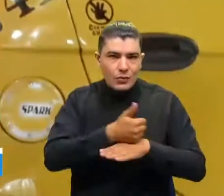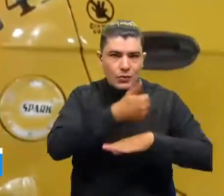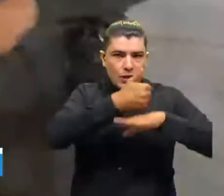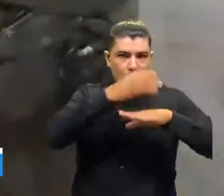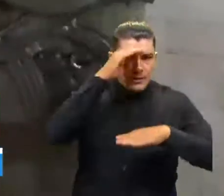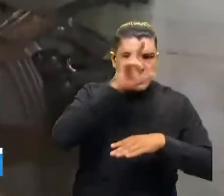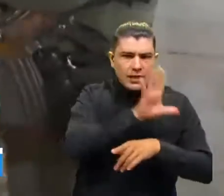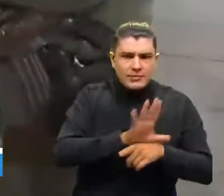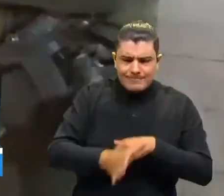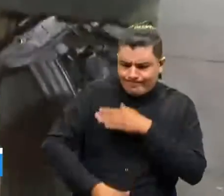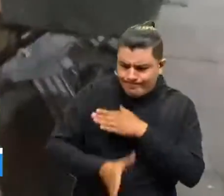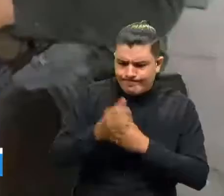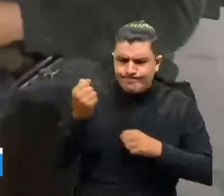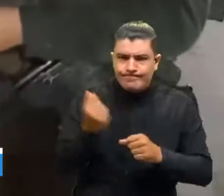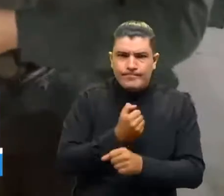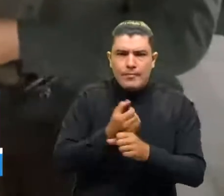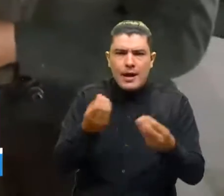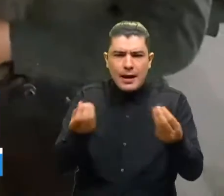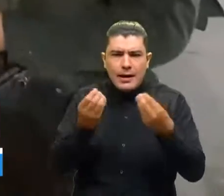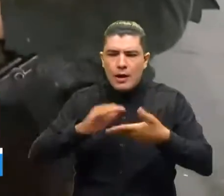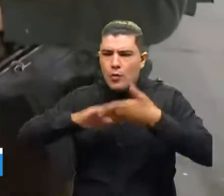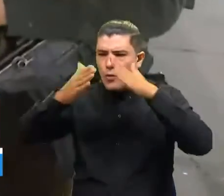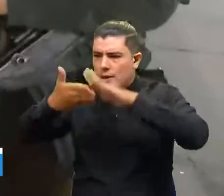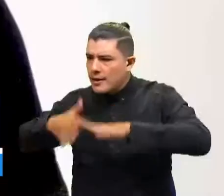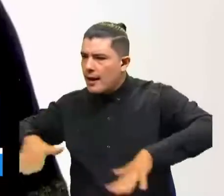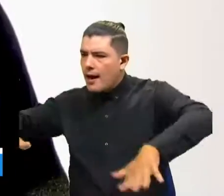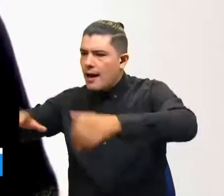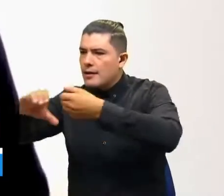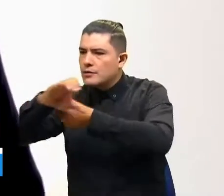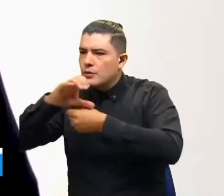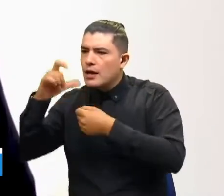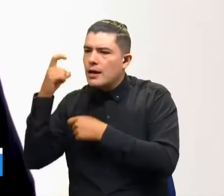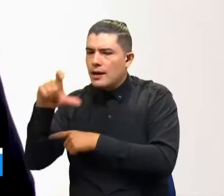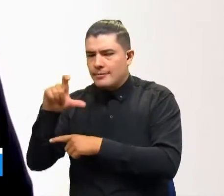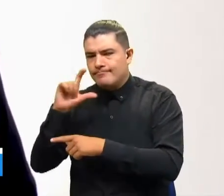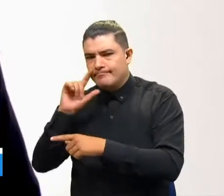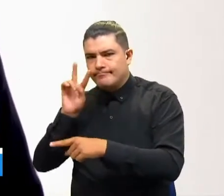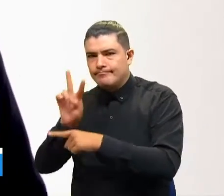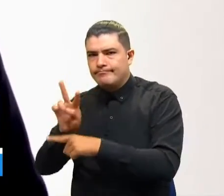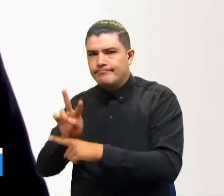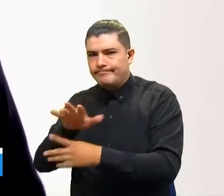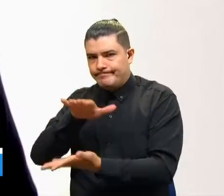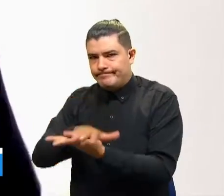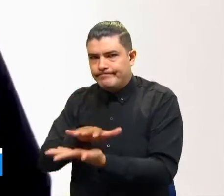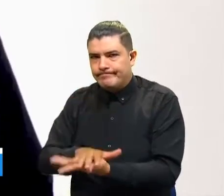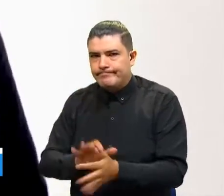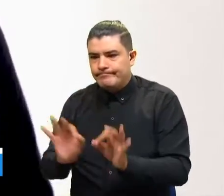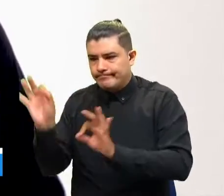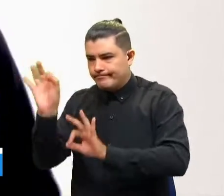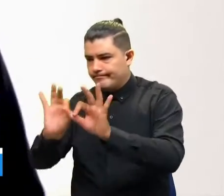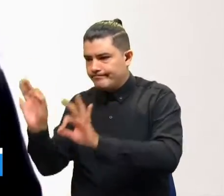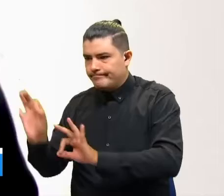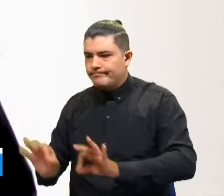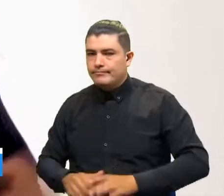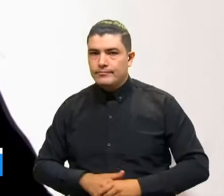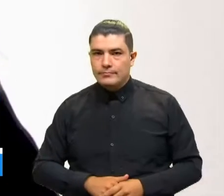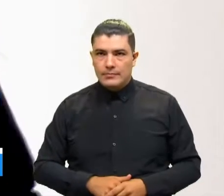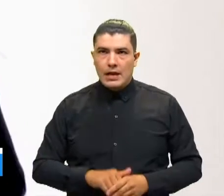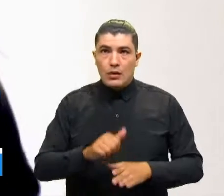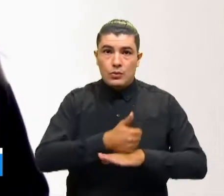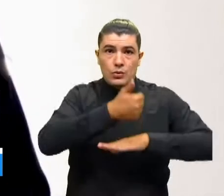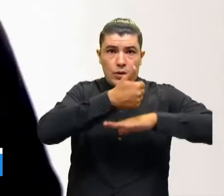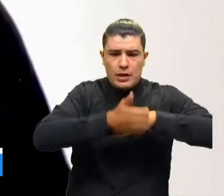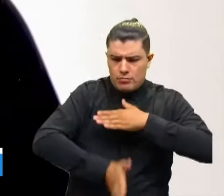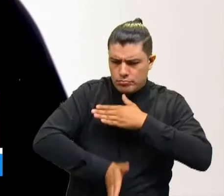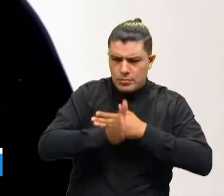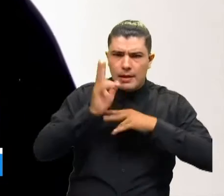la tranquilidad en las diferentes zonas y comunas de la ciudad. Por parte de las autoridades, los operativos de control,